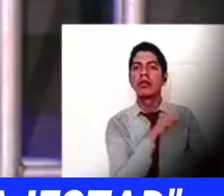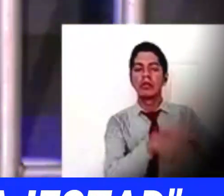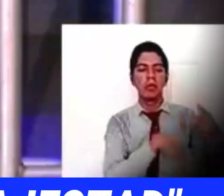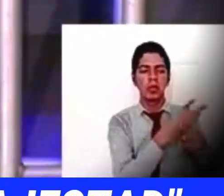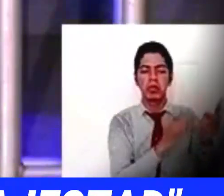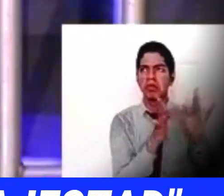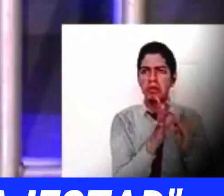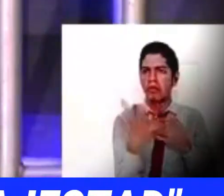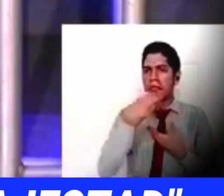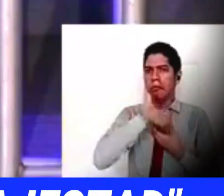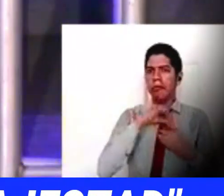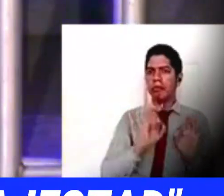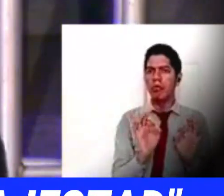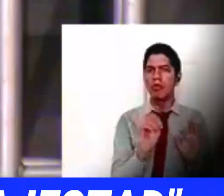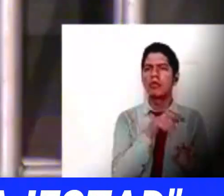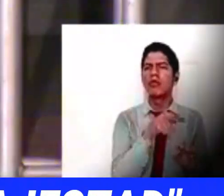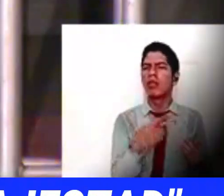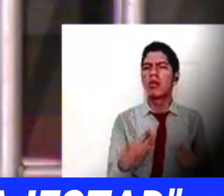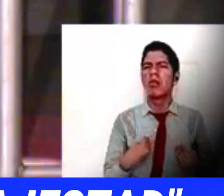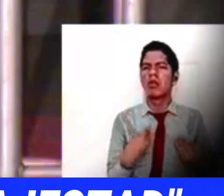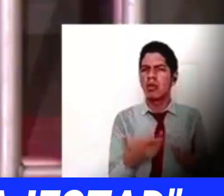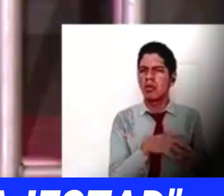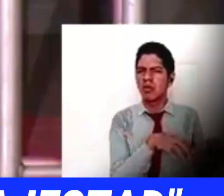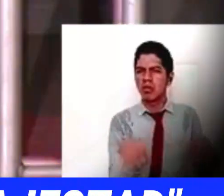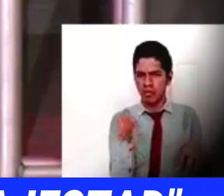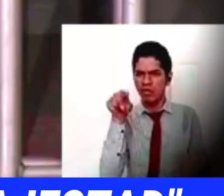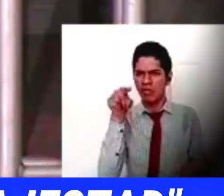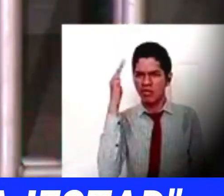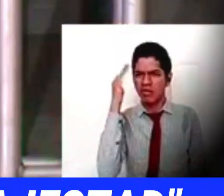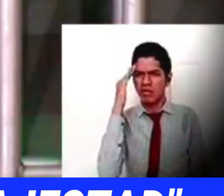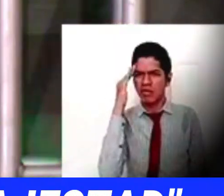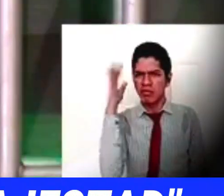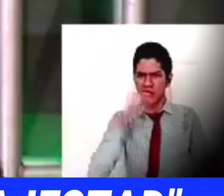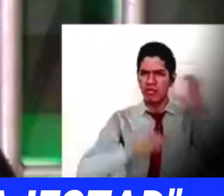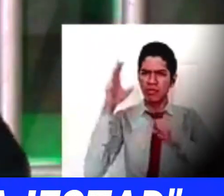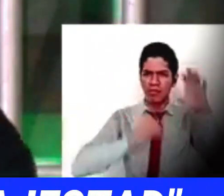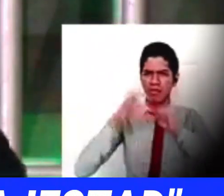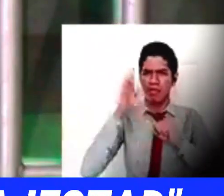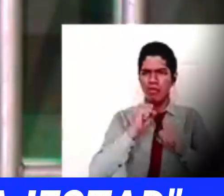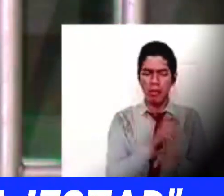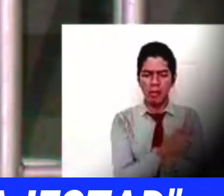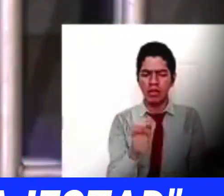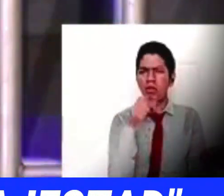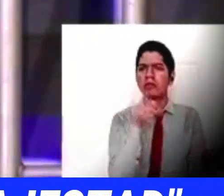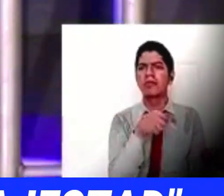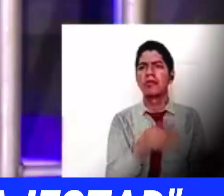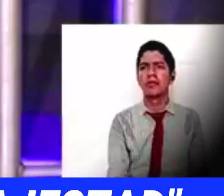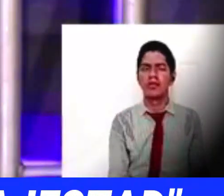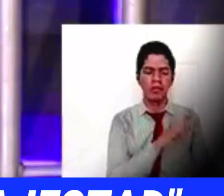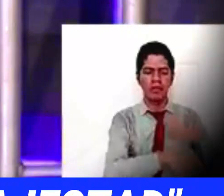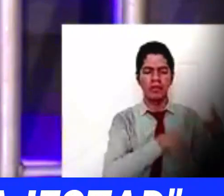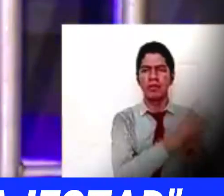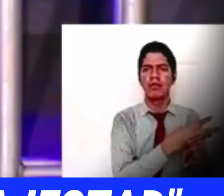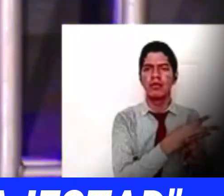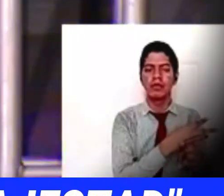viven? Usted se imagina, usted ha escuchado testimonios de personas en el mundo llenos de dinero,